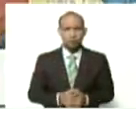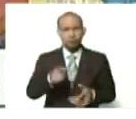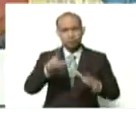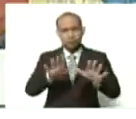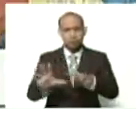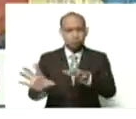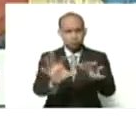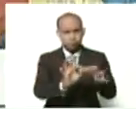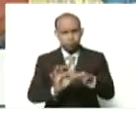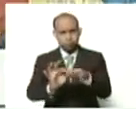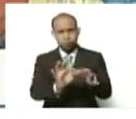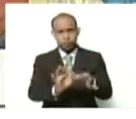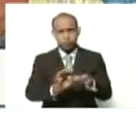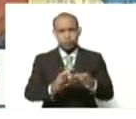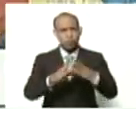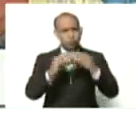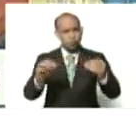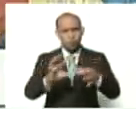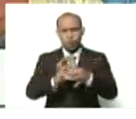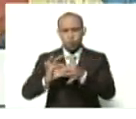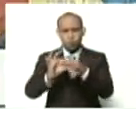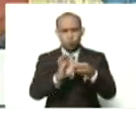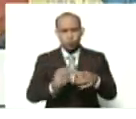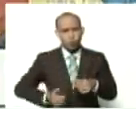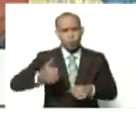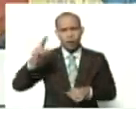unidos. Unidos más que nunca.